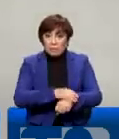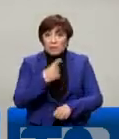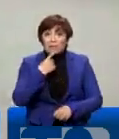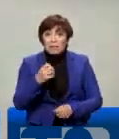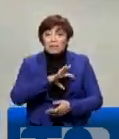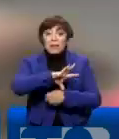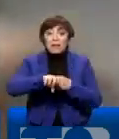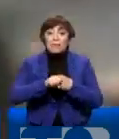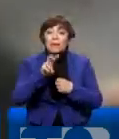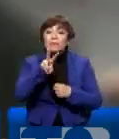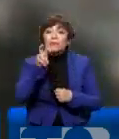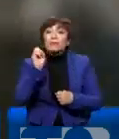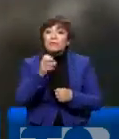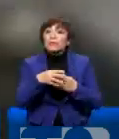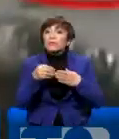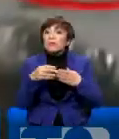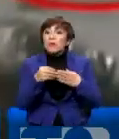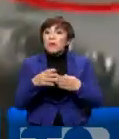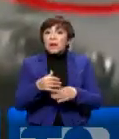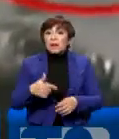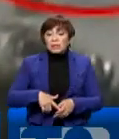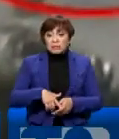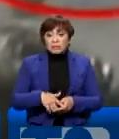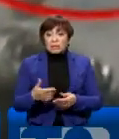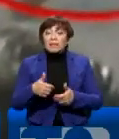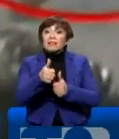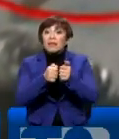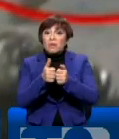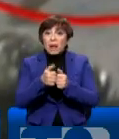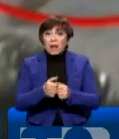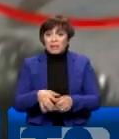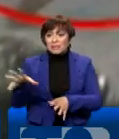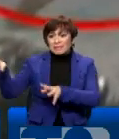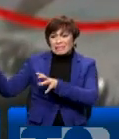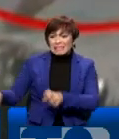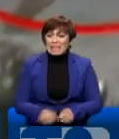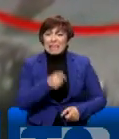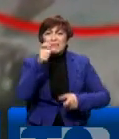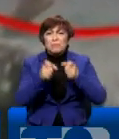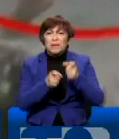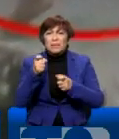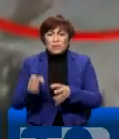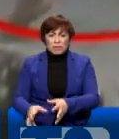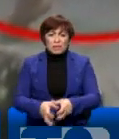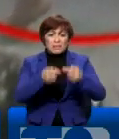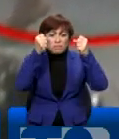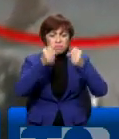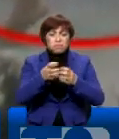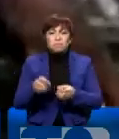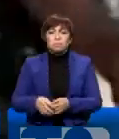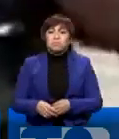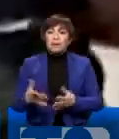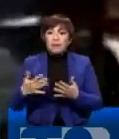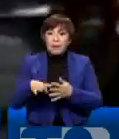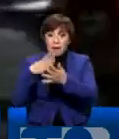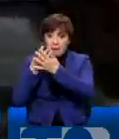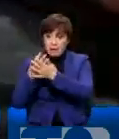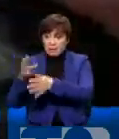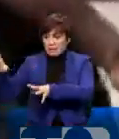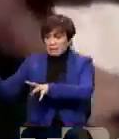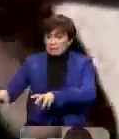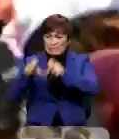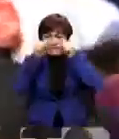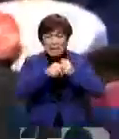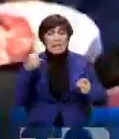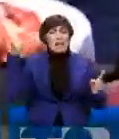2 teléfonos celulares. El populacho sacó a los hombres y a la mujer a piedras y a palos de la UPC donde estaban detenidos, los